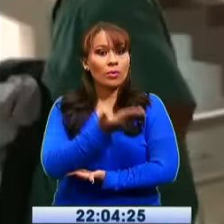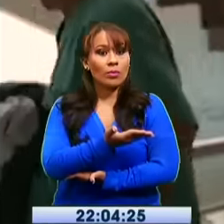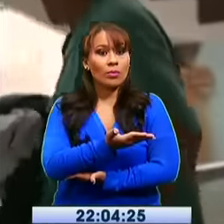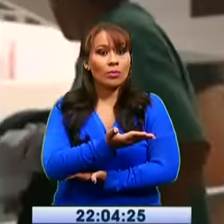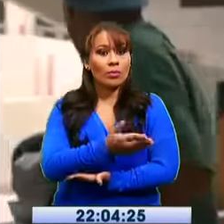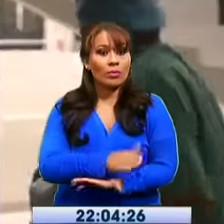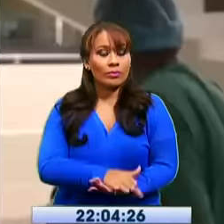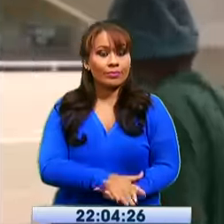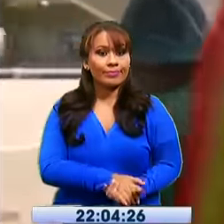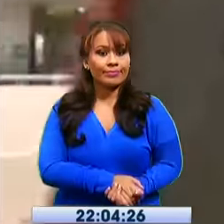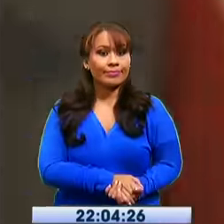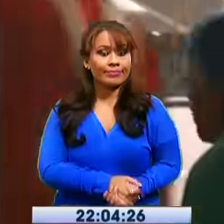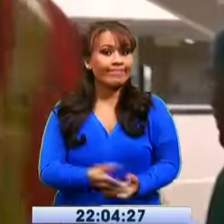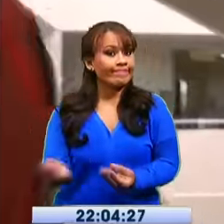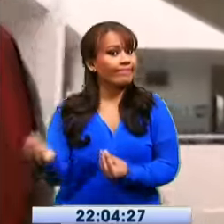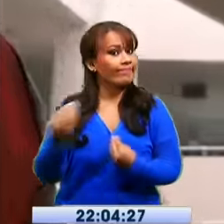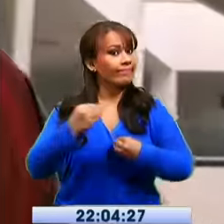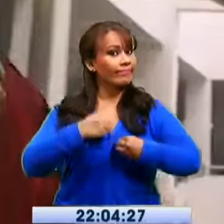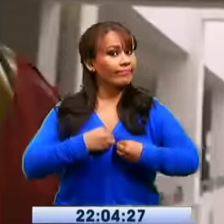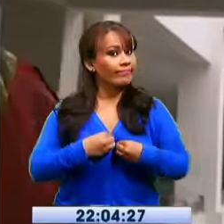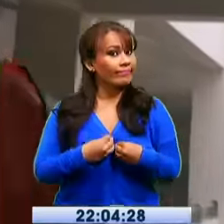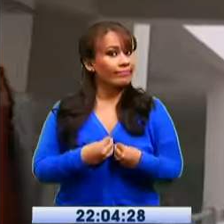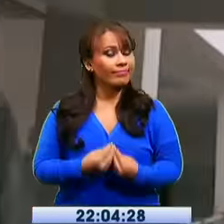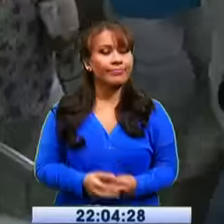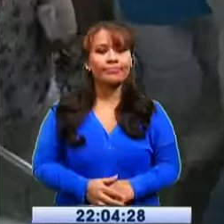años informó ío ru